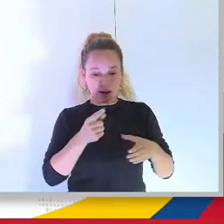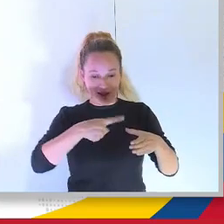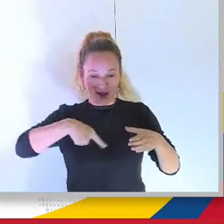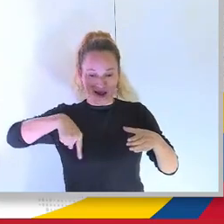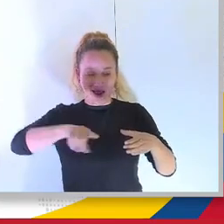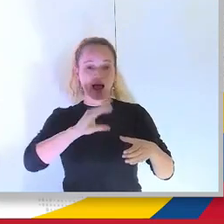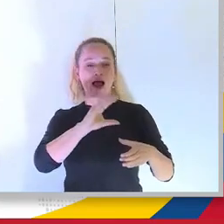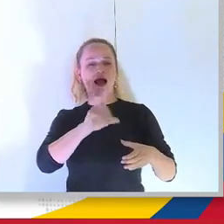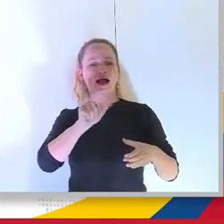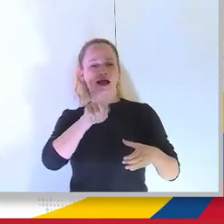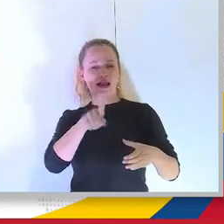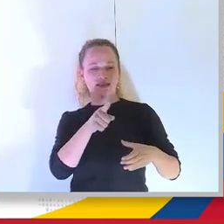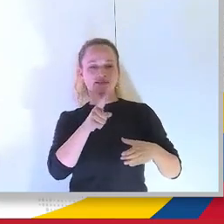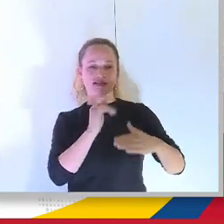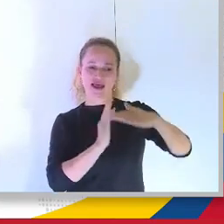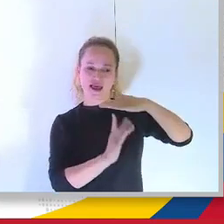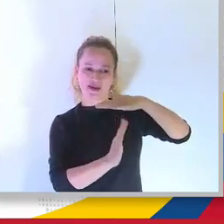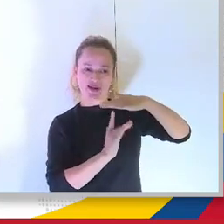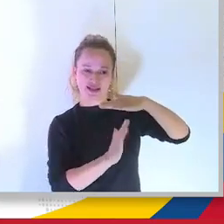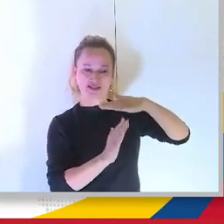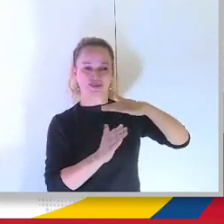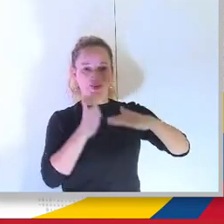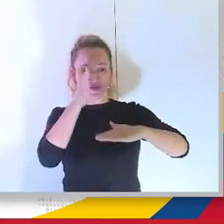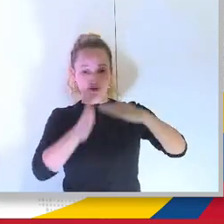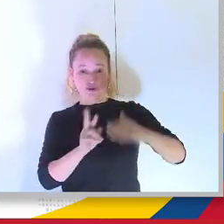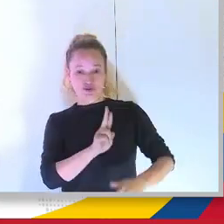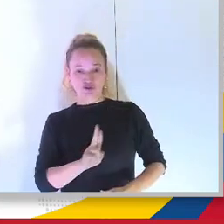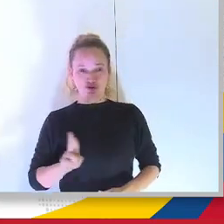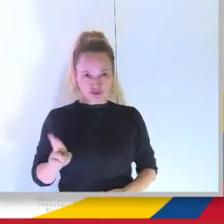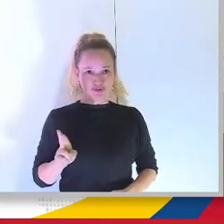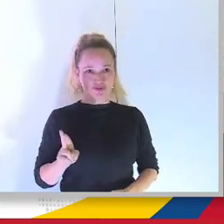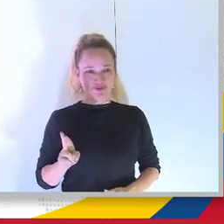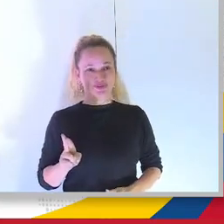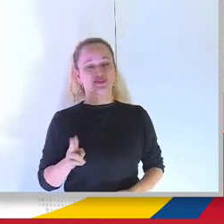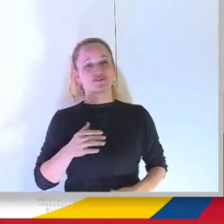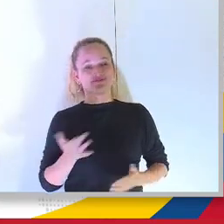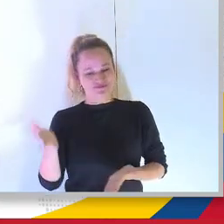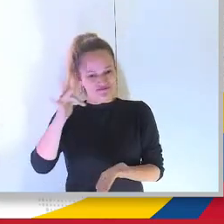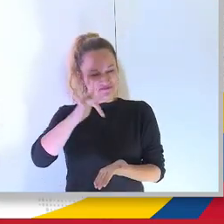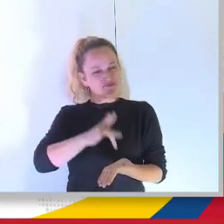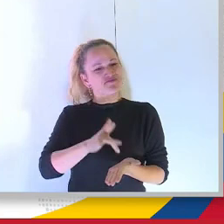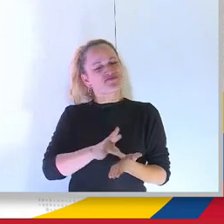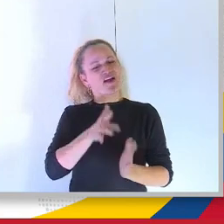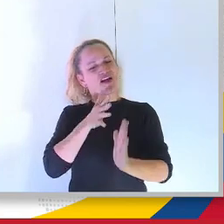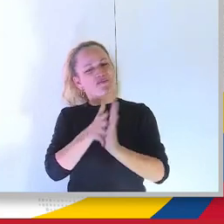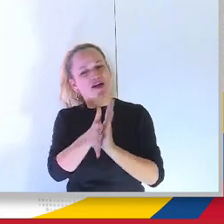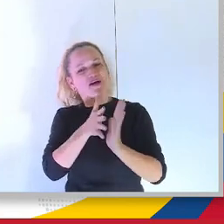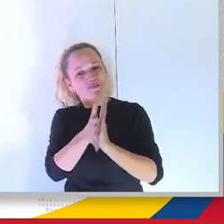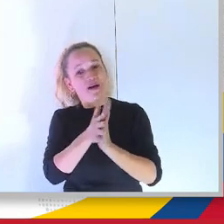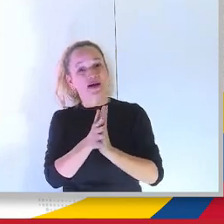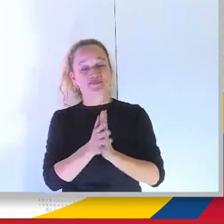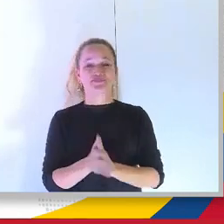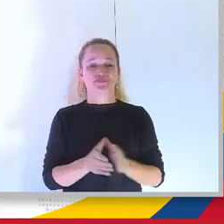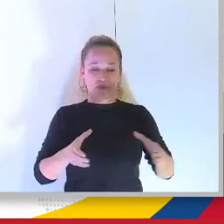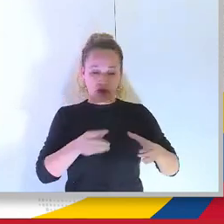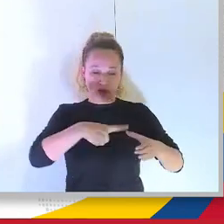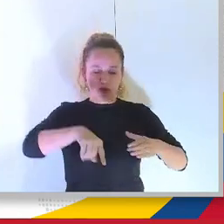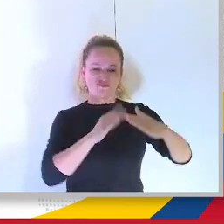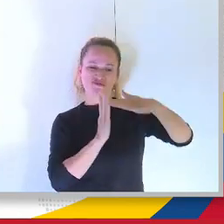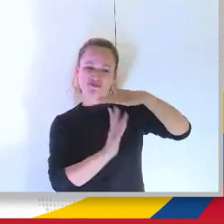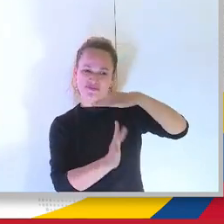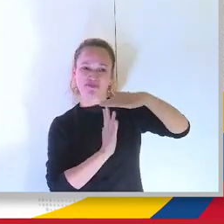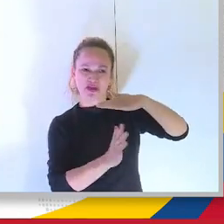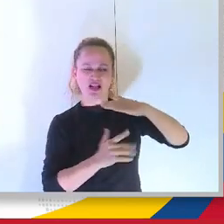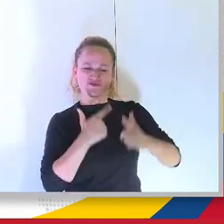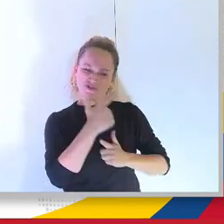Claxo sobre migraciones y fronteras sur-sur y desde ahí es de donde venimos a hablar de los migrantes, las migrantes, las luchas